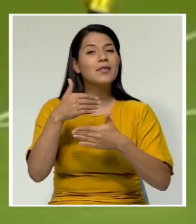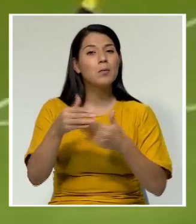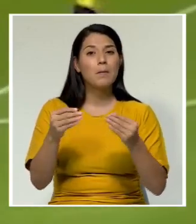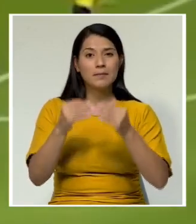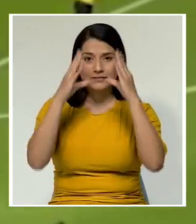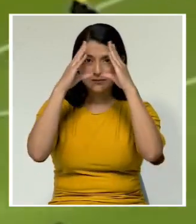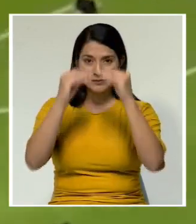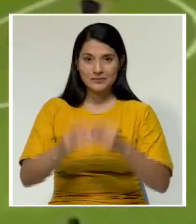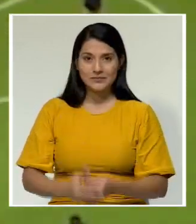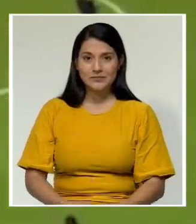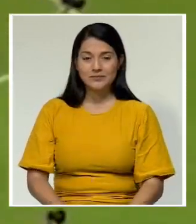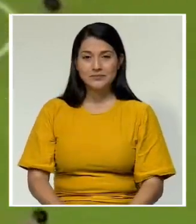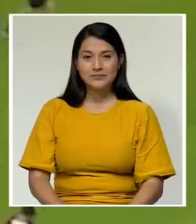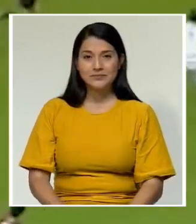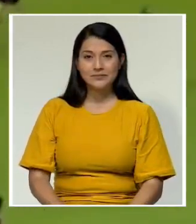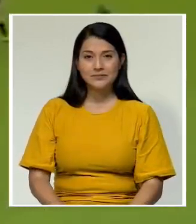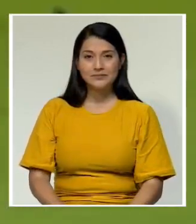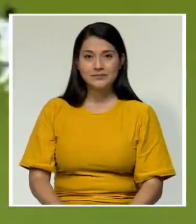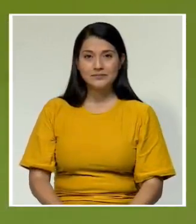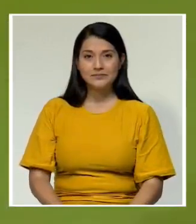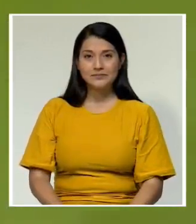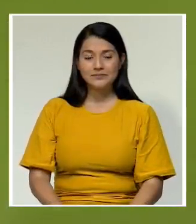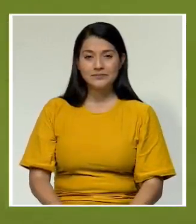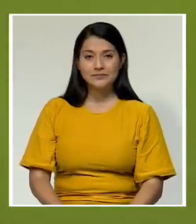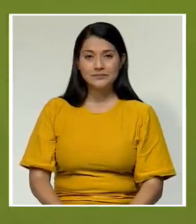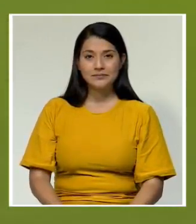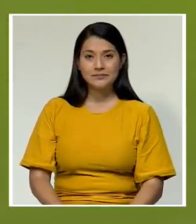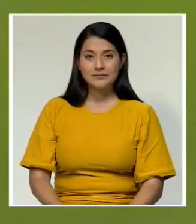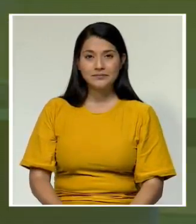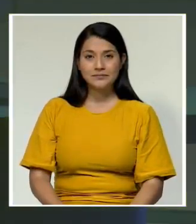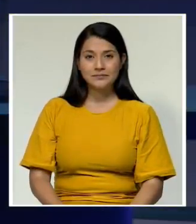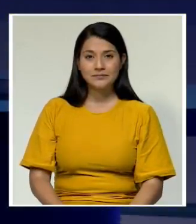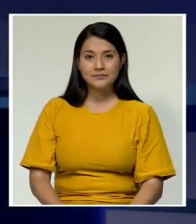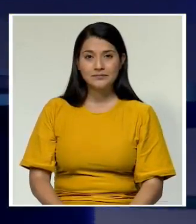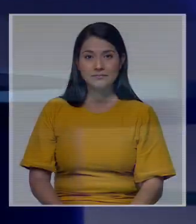agua, electricidad, servicio de recolección de basura.